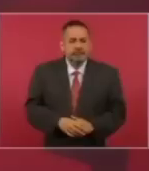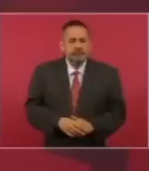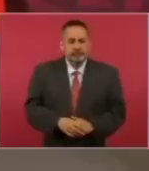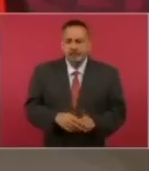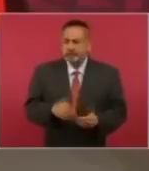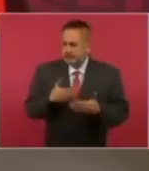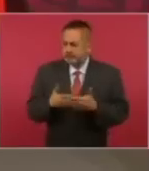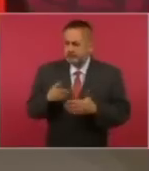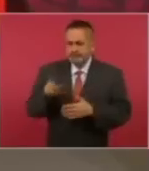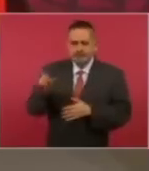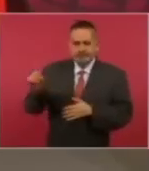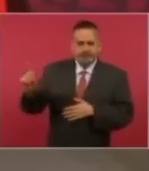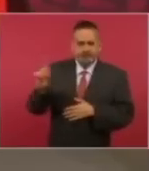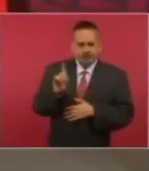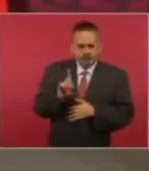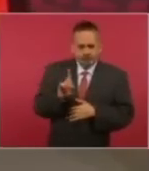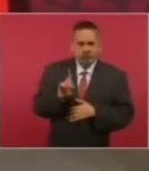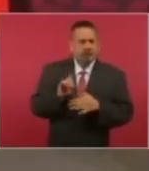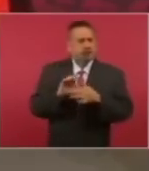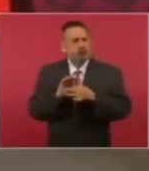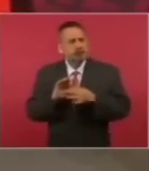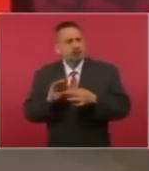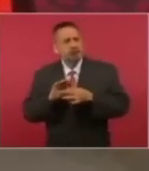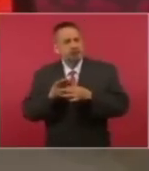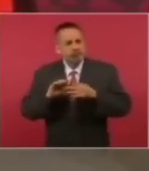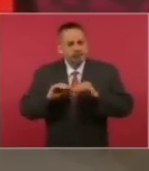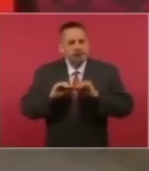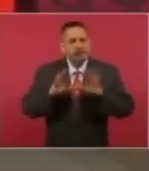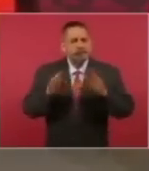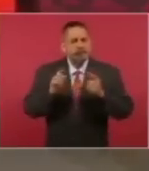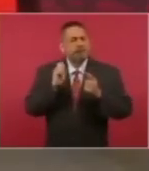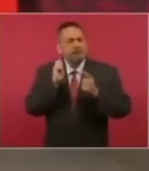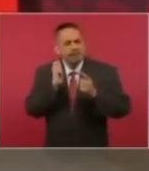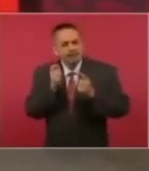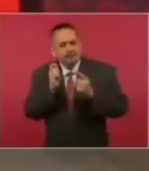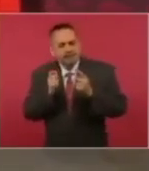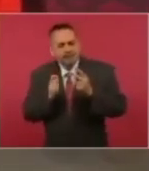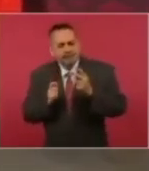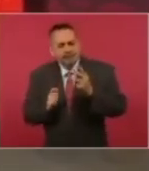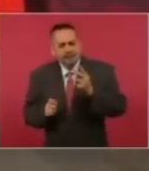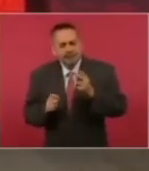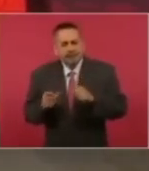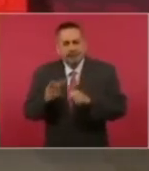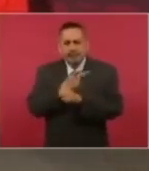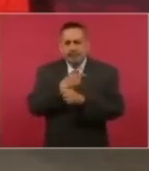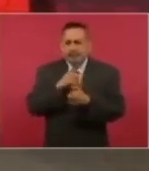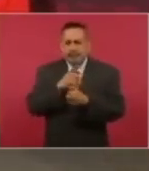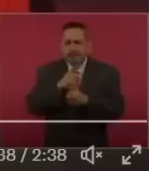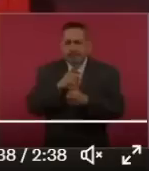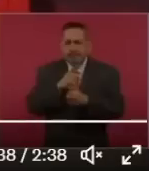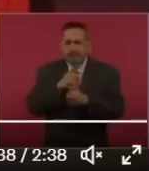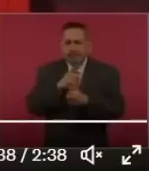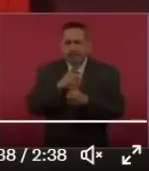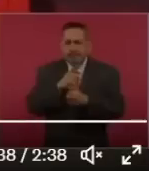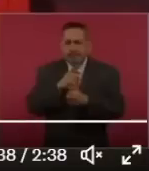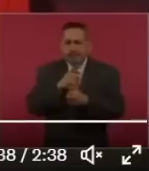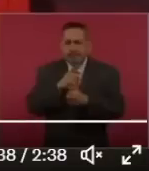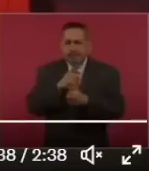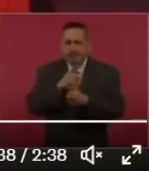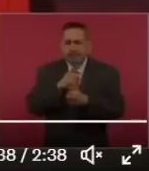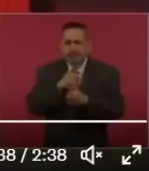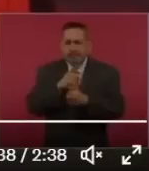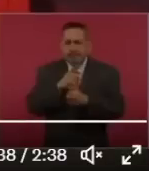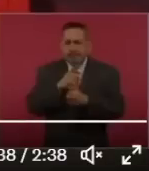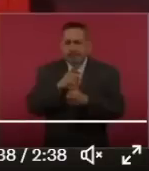en el corazón de México con mucha tristeza Y vienes y te aprovechas de eso para querer hacer fama para querer hacer aquí un